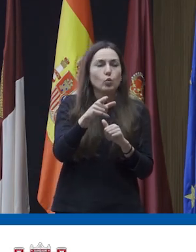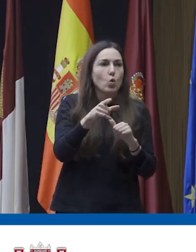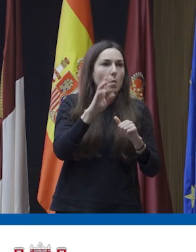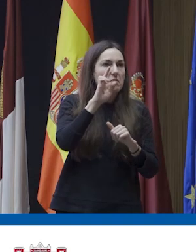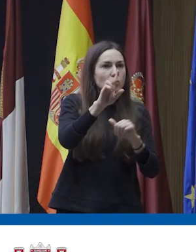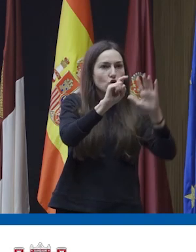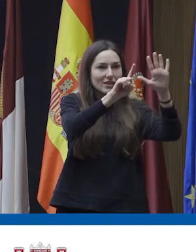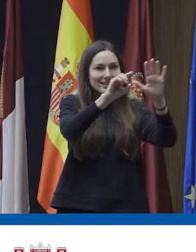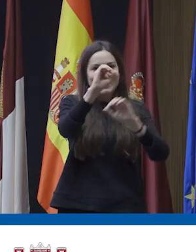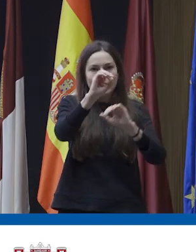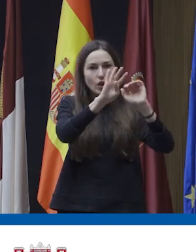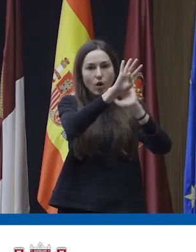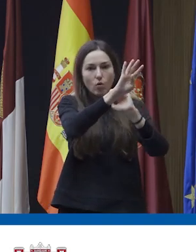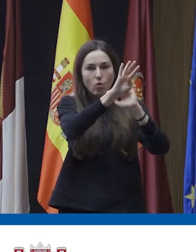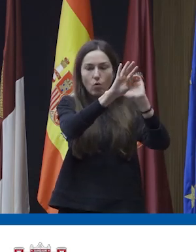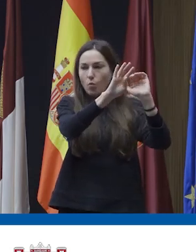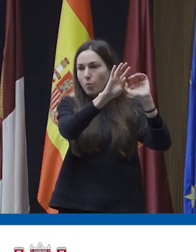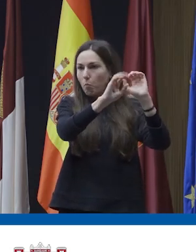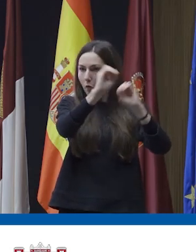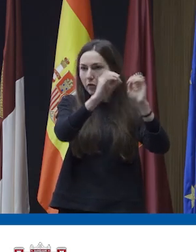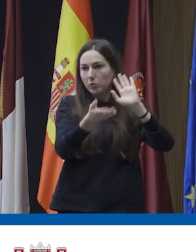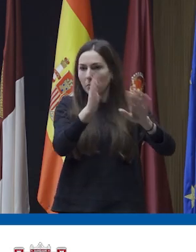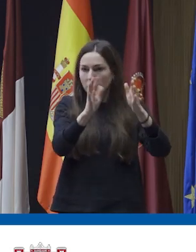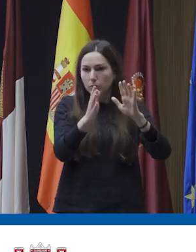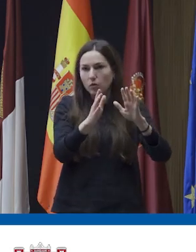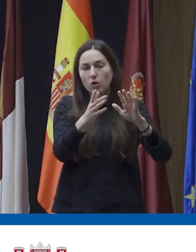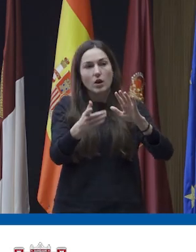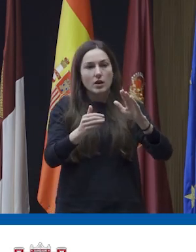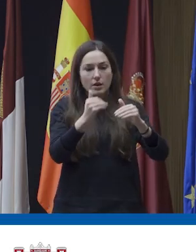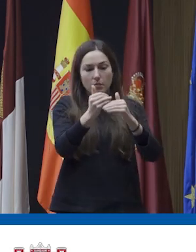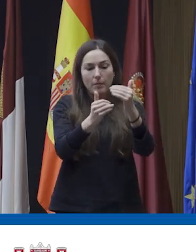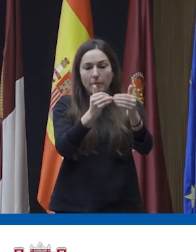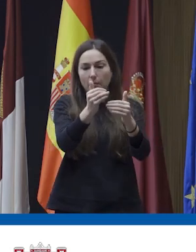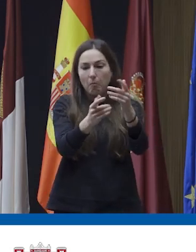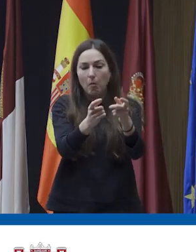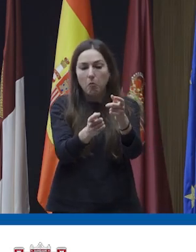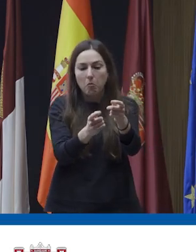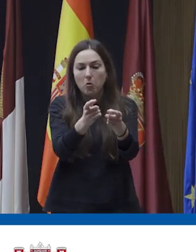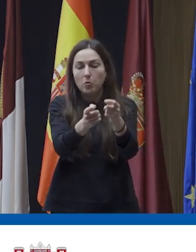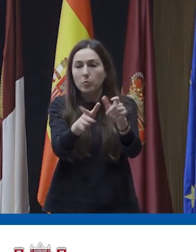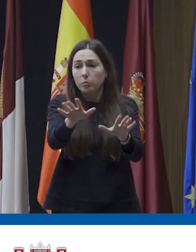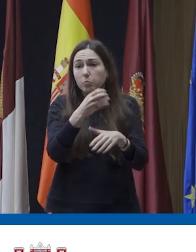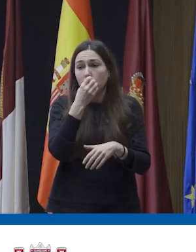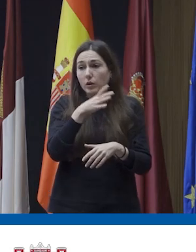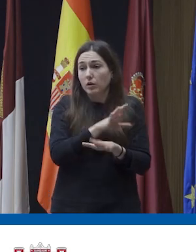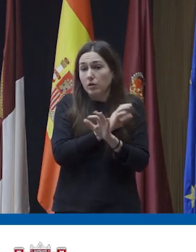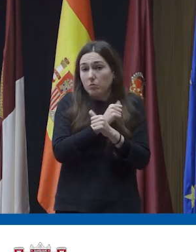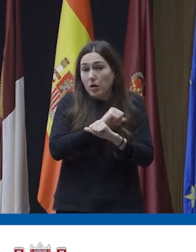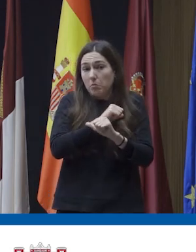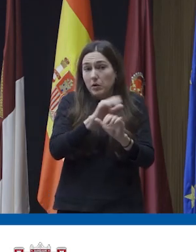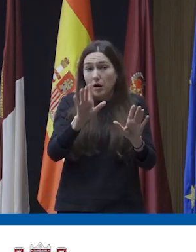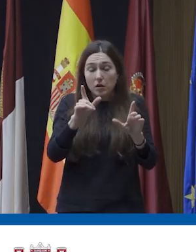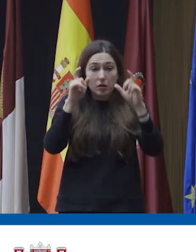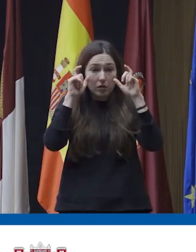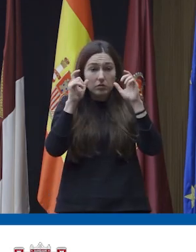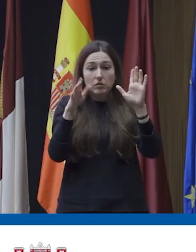el 40% y el cambio de graduación es constante y vas perdiendo poco a poco, lo que puedes hacer es esperarte, no cambiarte el cristal y en el momento que